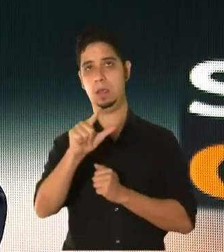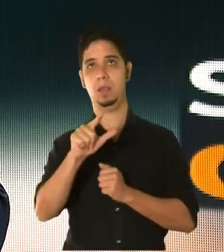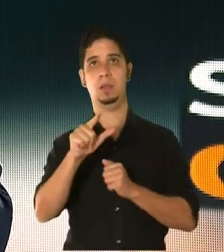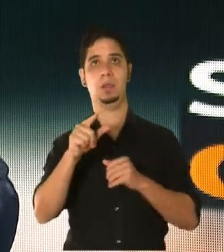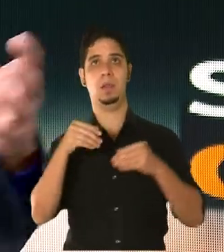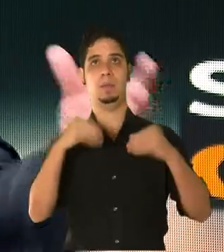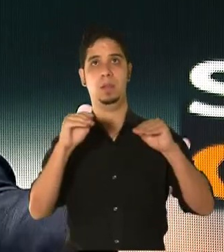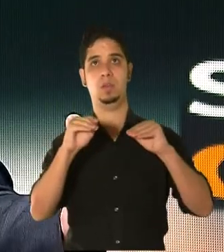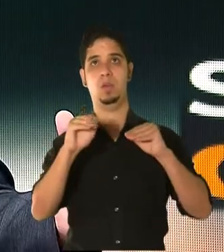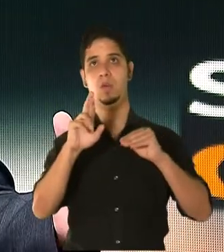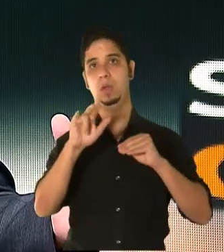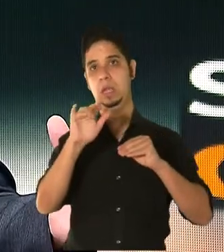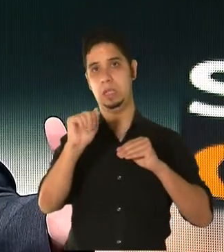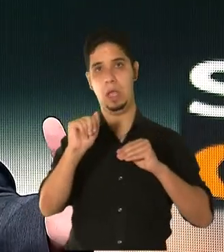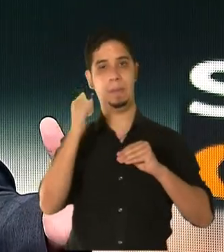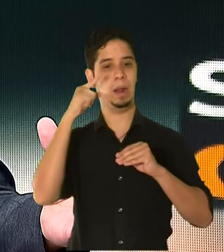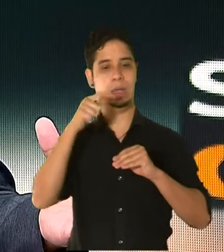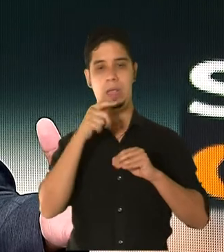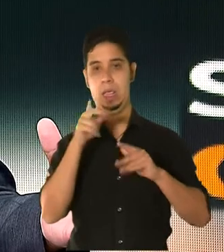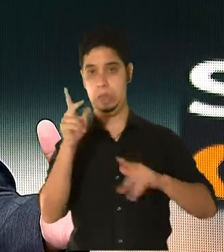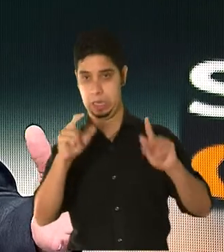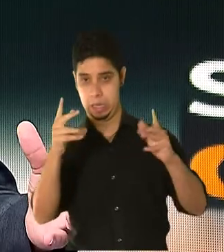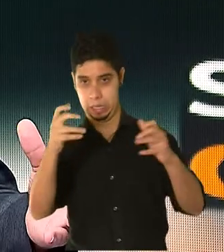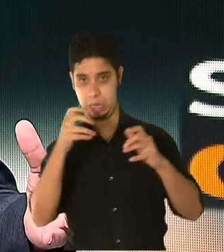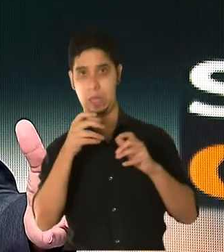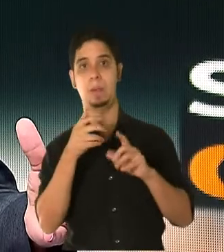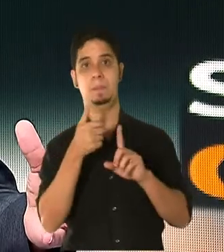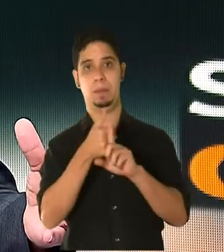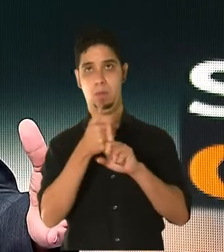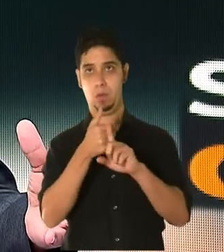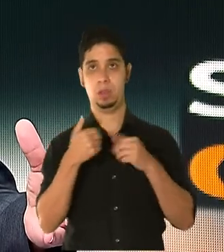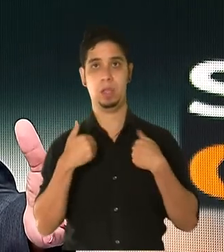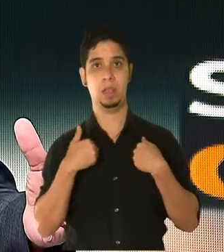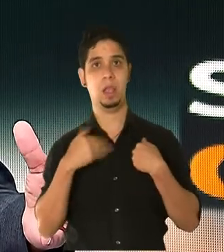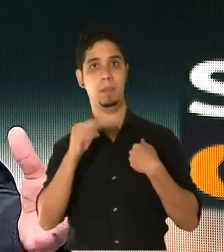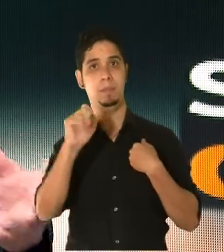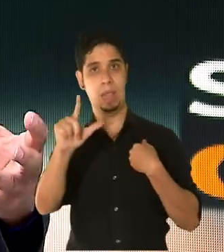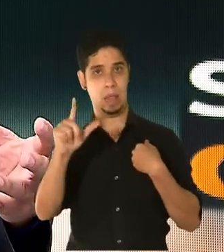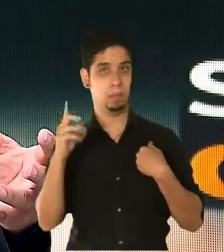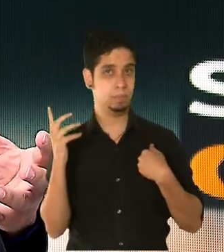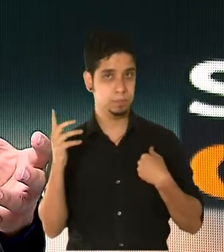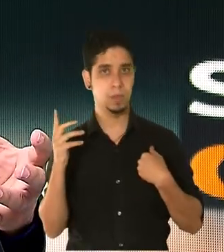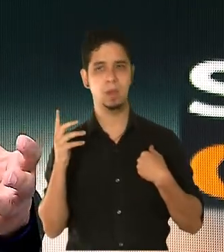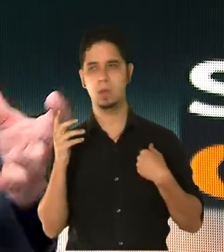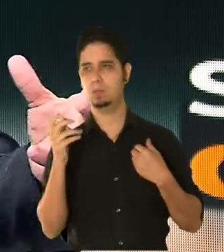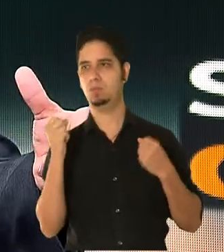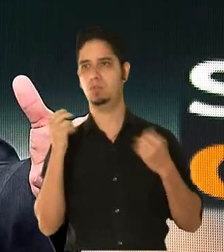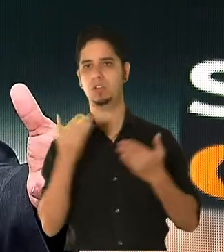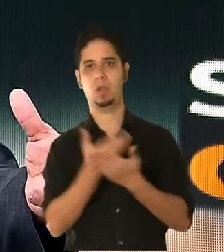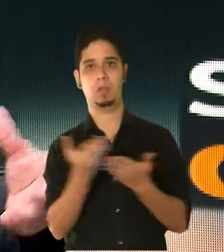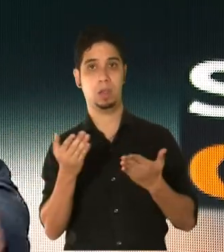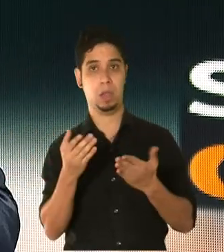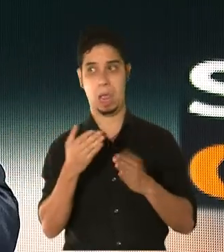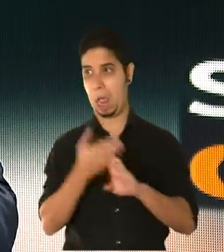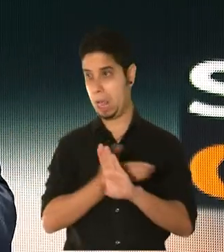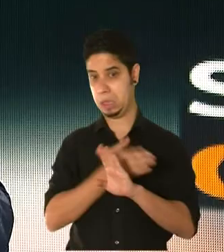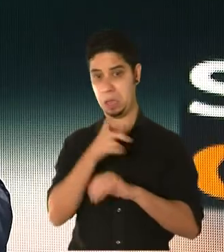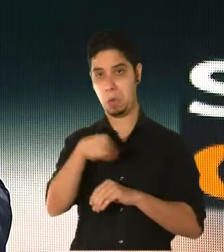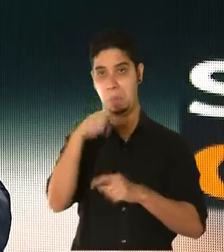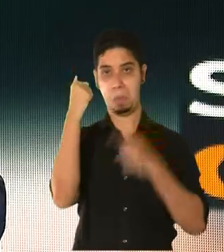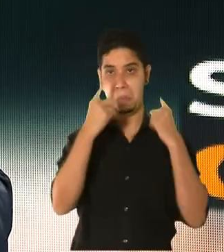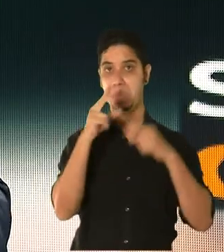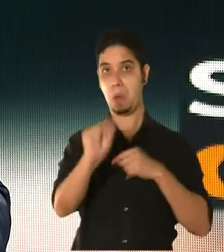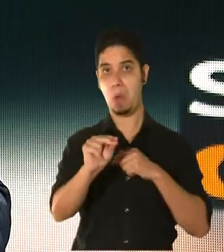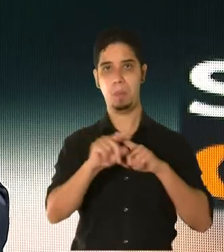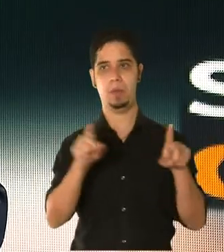reinas para gente que quiera desarrollar este negocio de miel de abeja y cosas como esas que antes no lo habían pensado ni han tenido la oportunidad